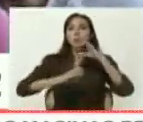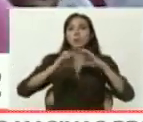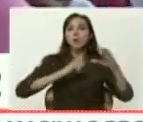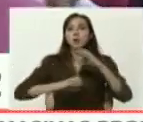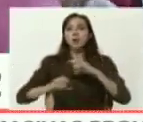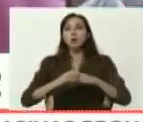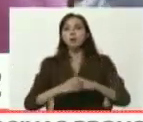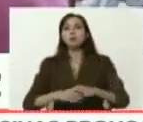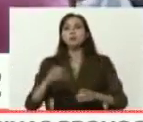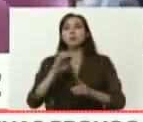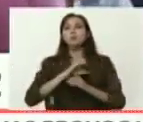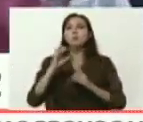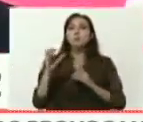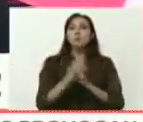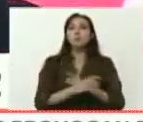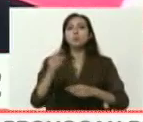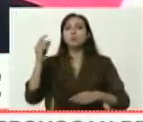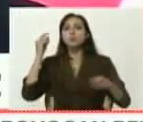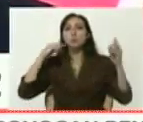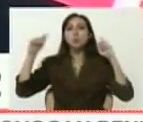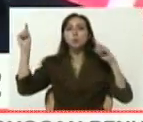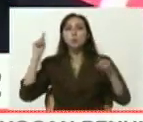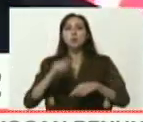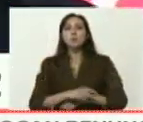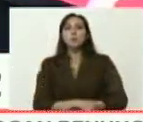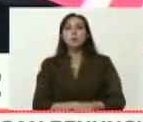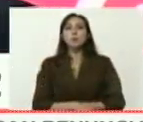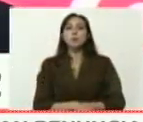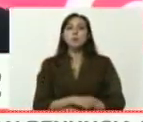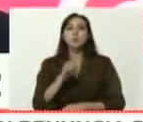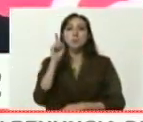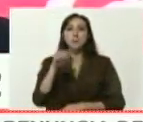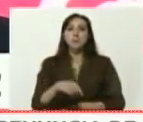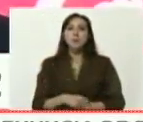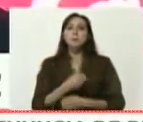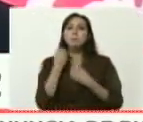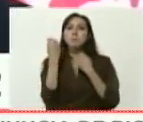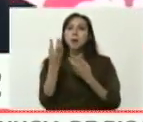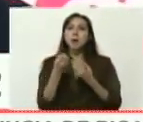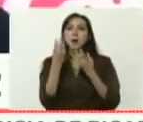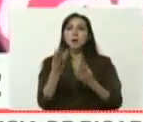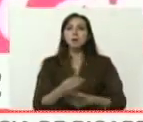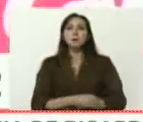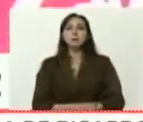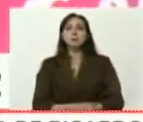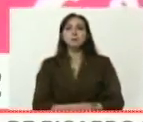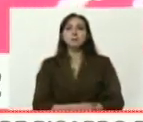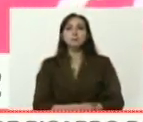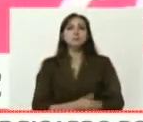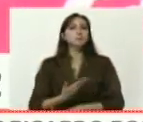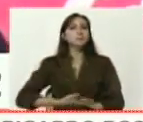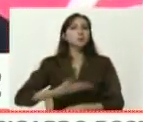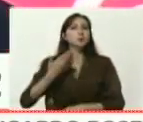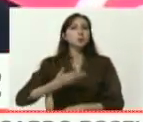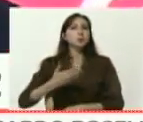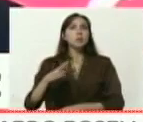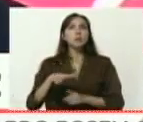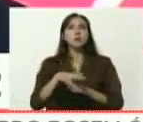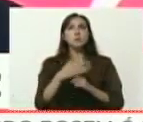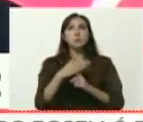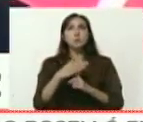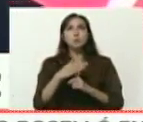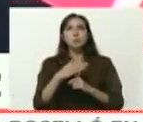Turismo, se han hecho acto de presencia acá y van a declarar sobre la importancia del contexto que vive actualmente